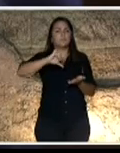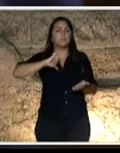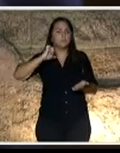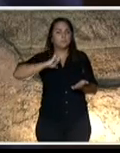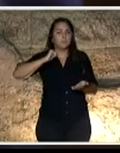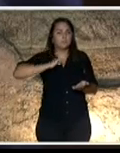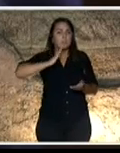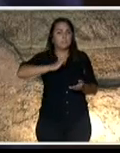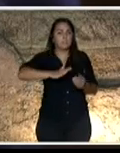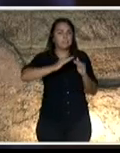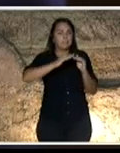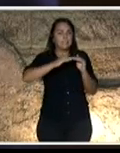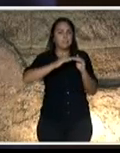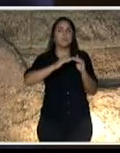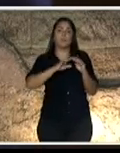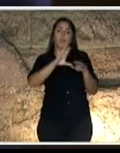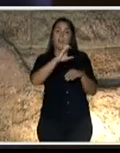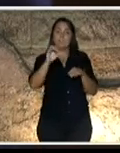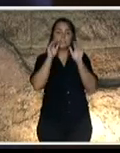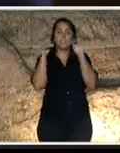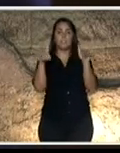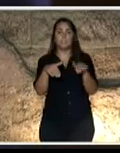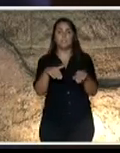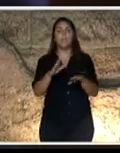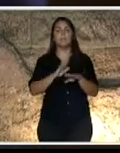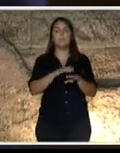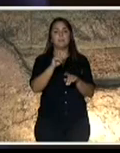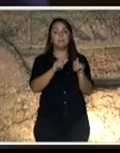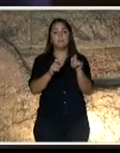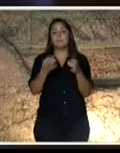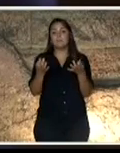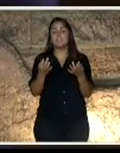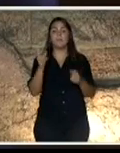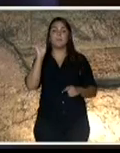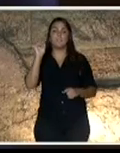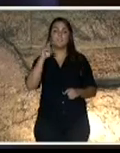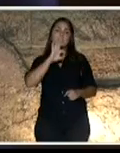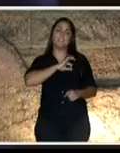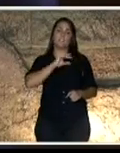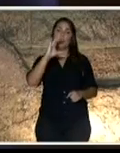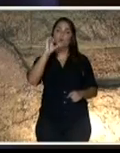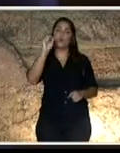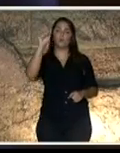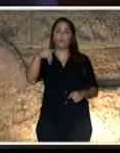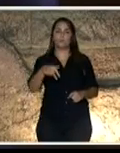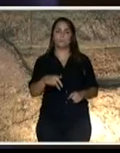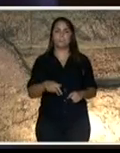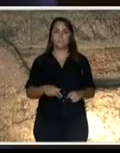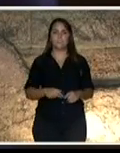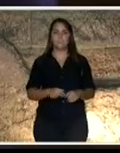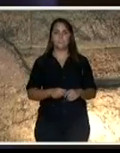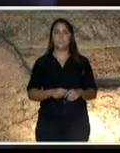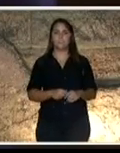mínimamente invasiva de Cáceres, dirigido en primer lugar por el profesor Jesús Usón. En la